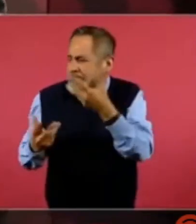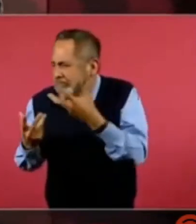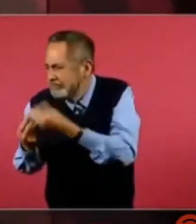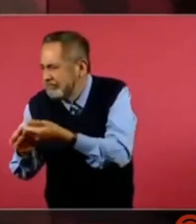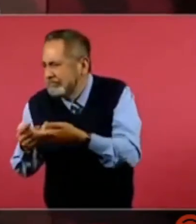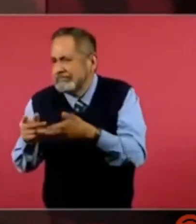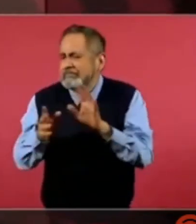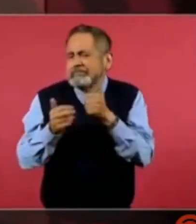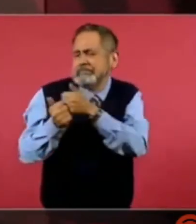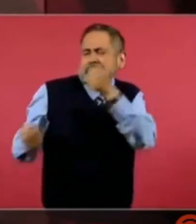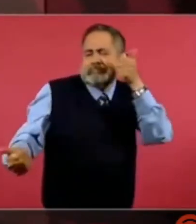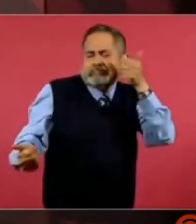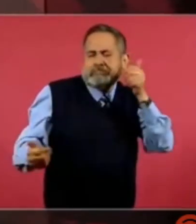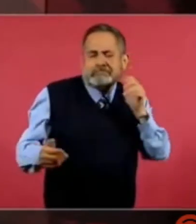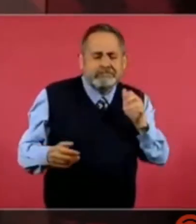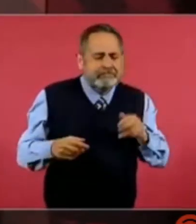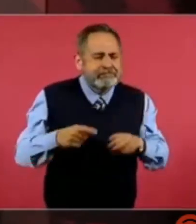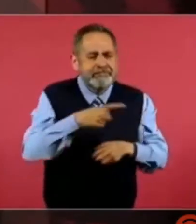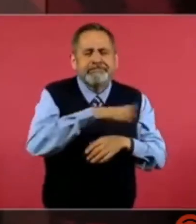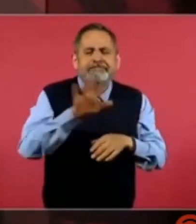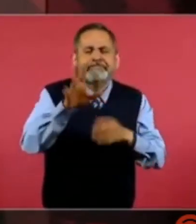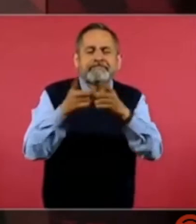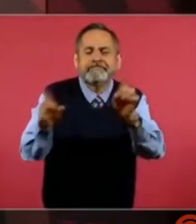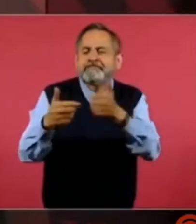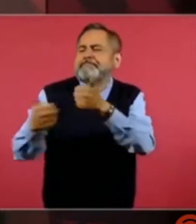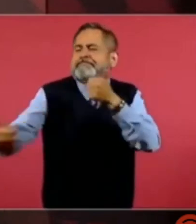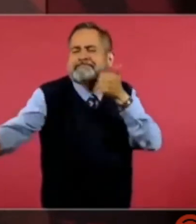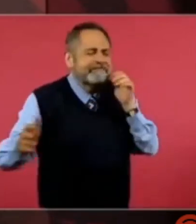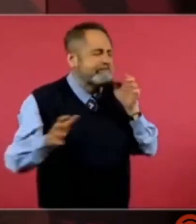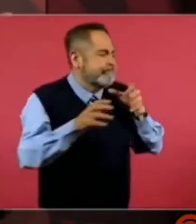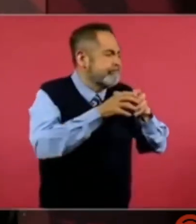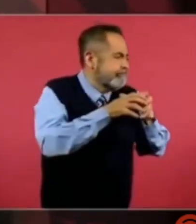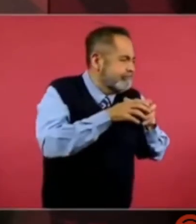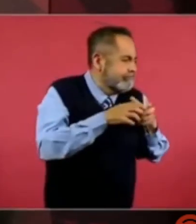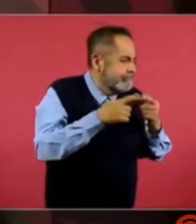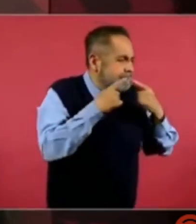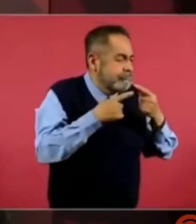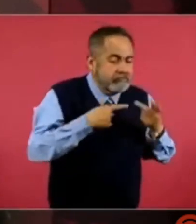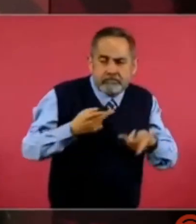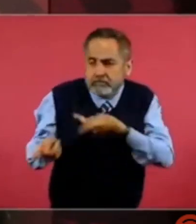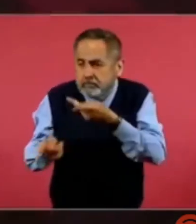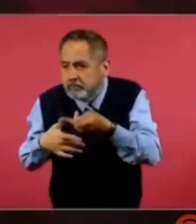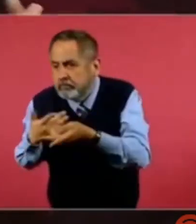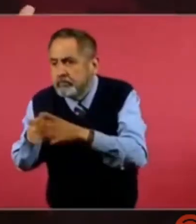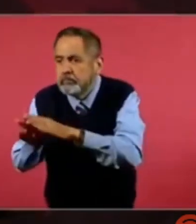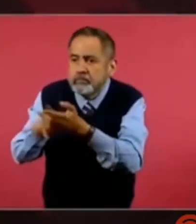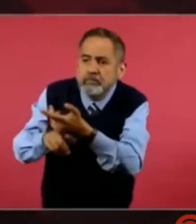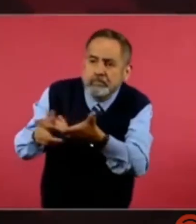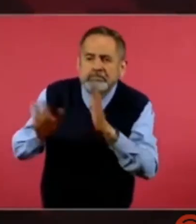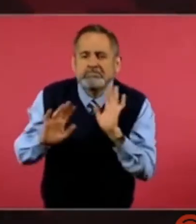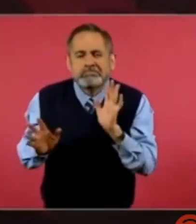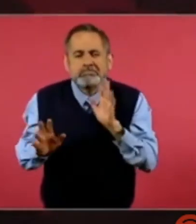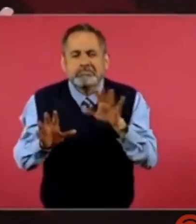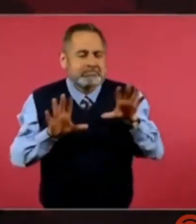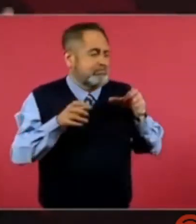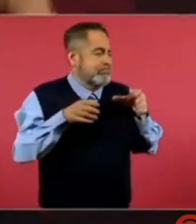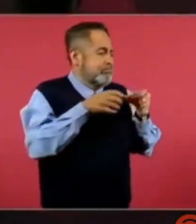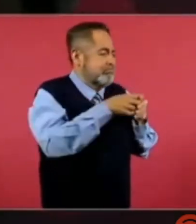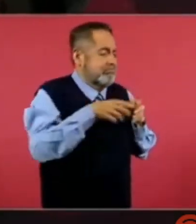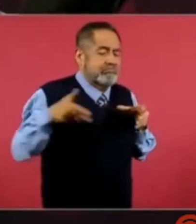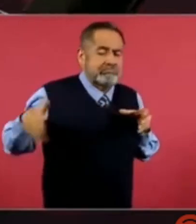divorciados del pueblo, no recogen los sentimientos de la gente. Además, como son